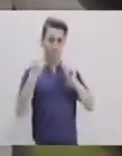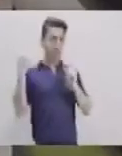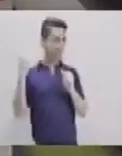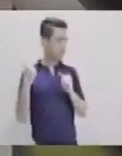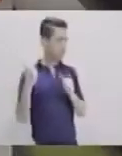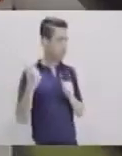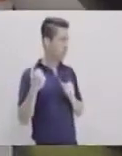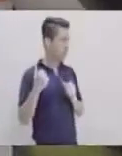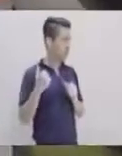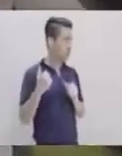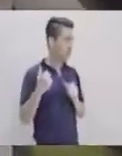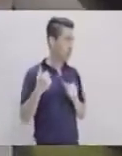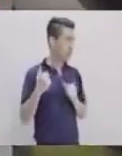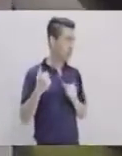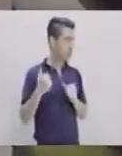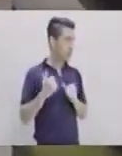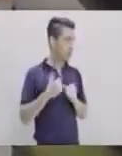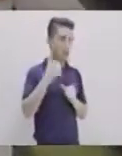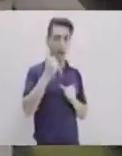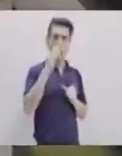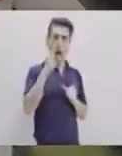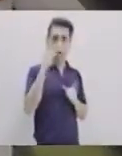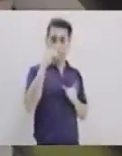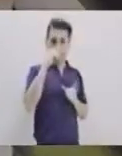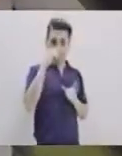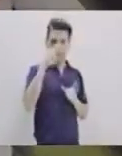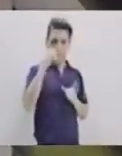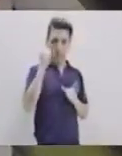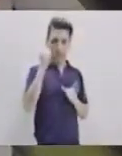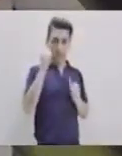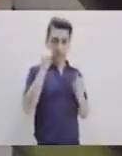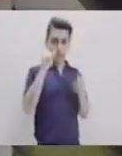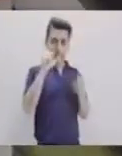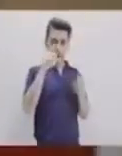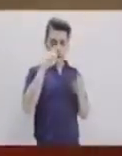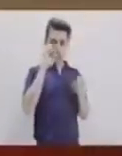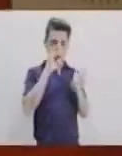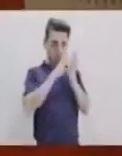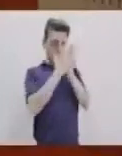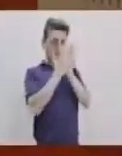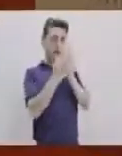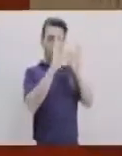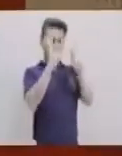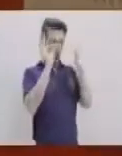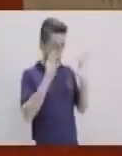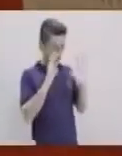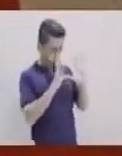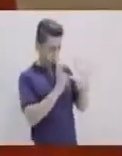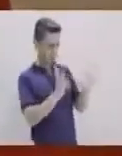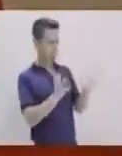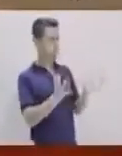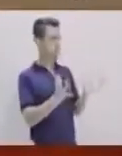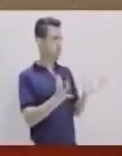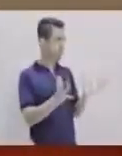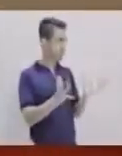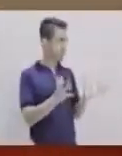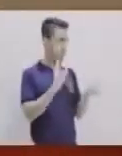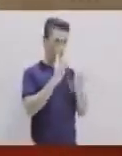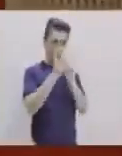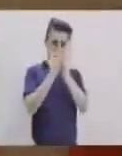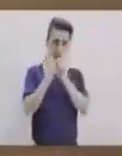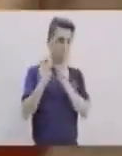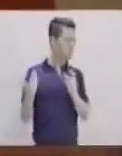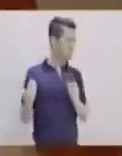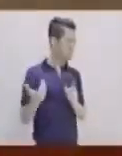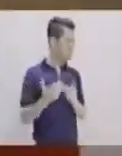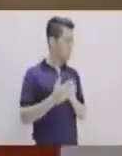directamente realizar, ¿verdad? Son diseños abstractos, utilizar formas directamente abstractas, combinadas,